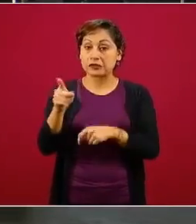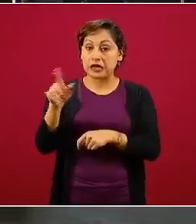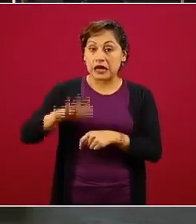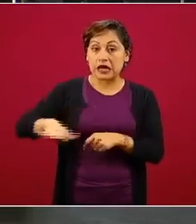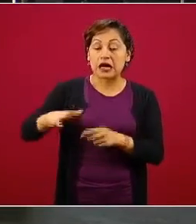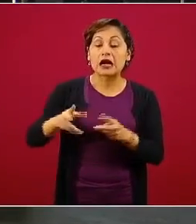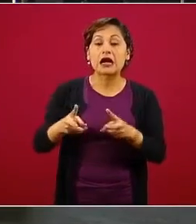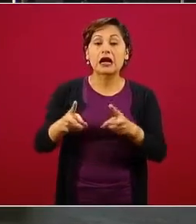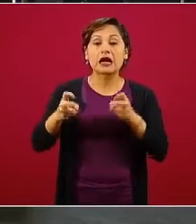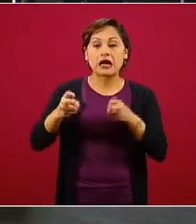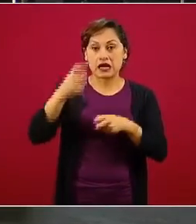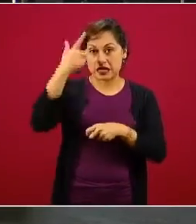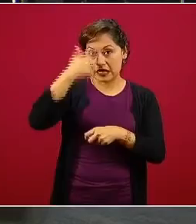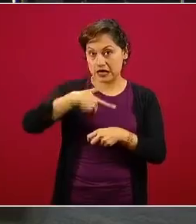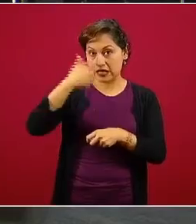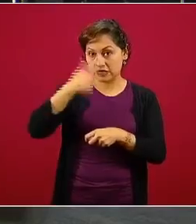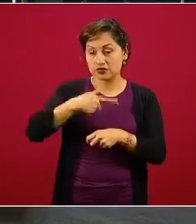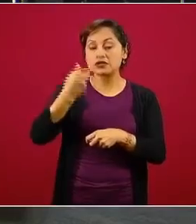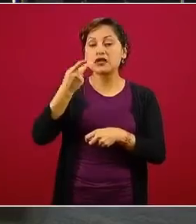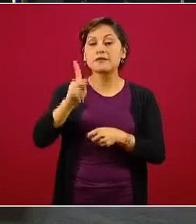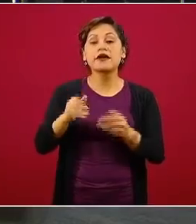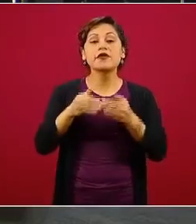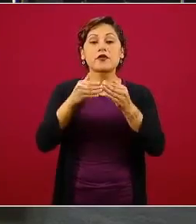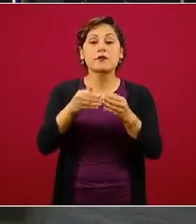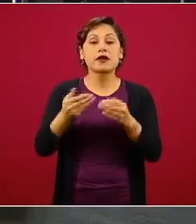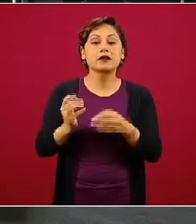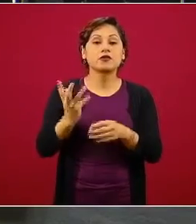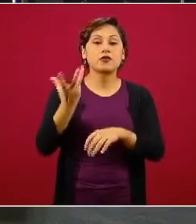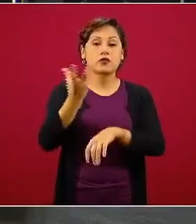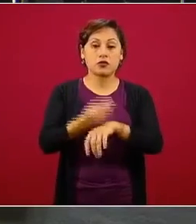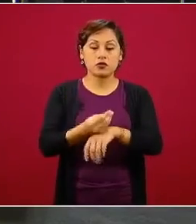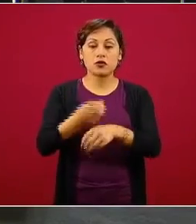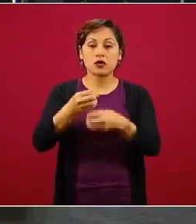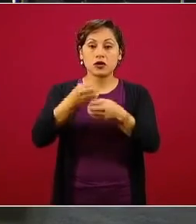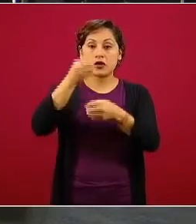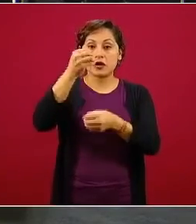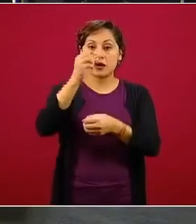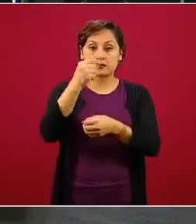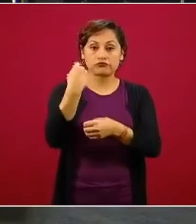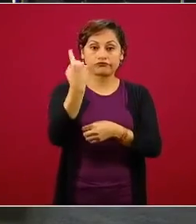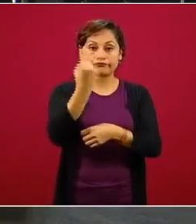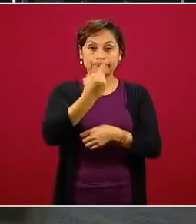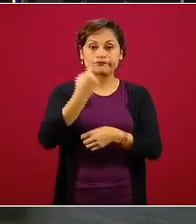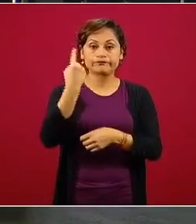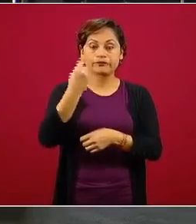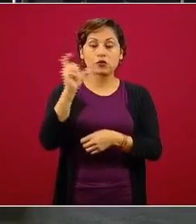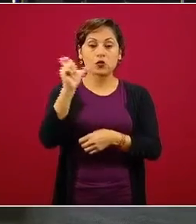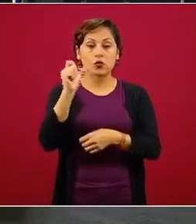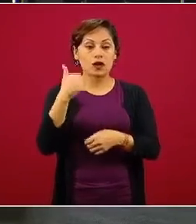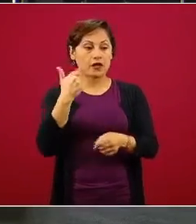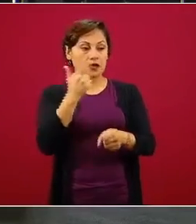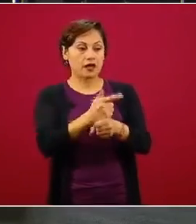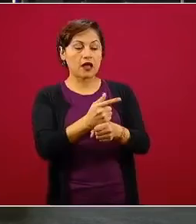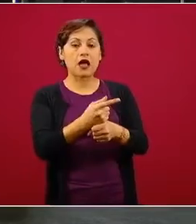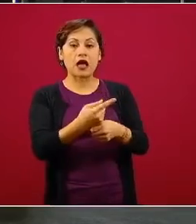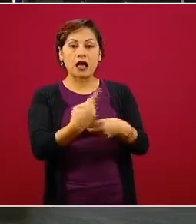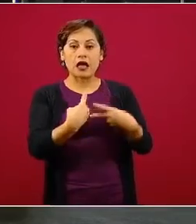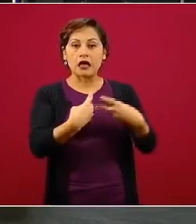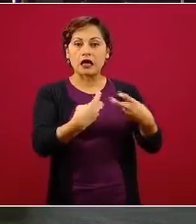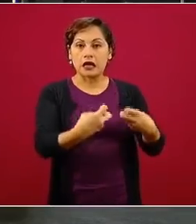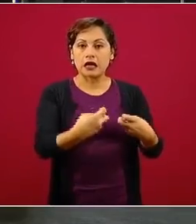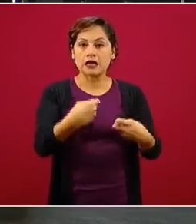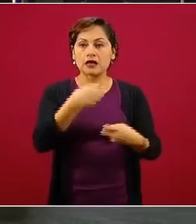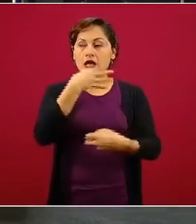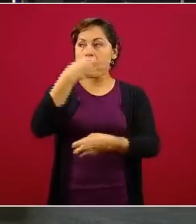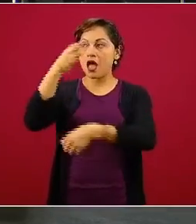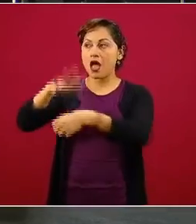con torretas, si le ponen una sirena, cuando detectan una lancha que quiera asaltar. Ya